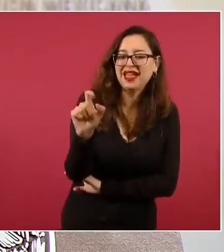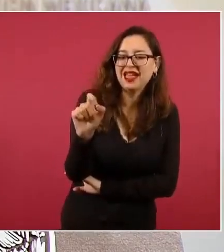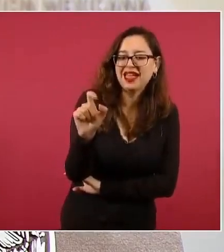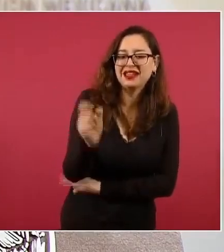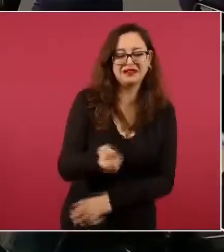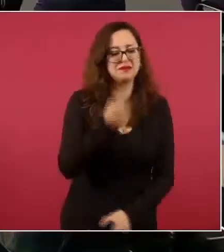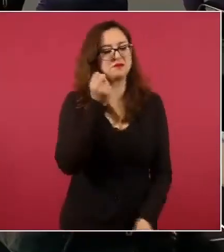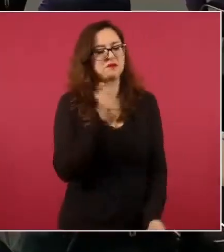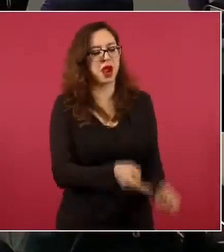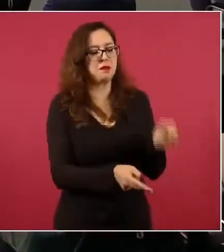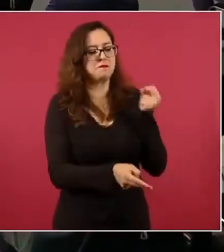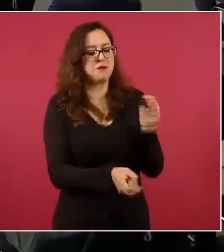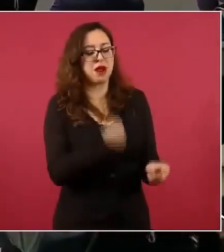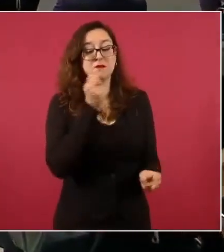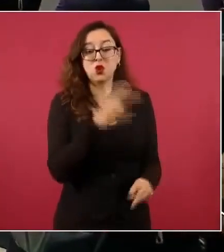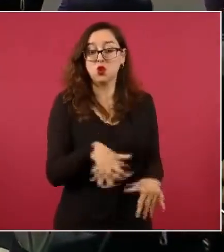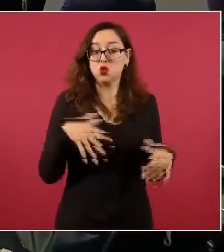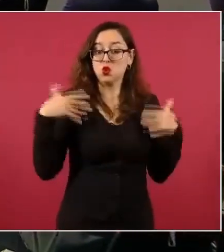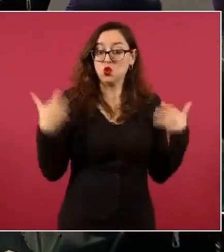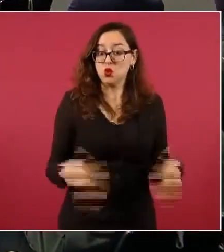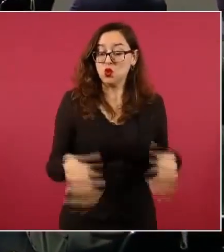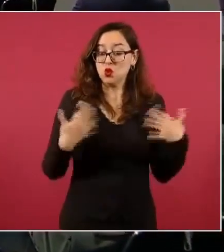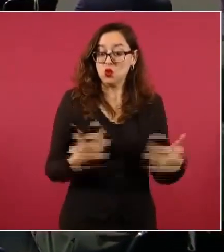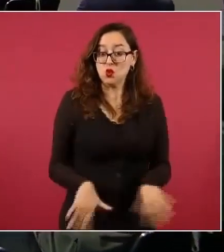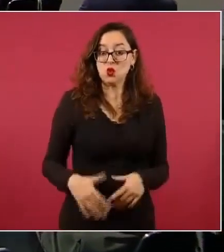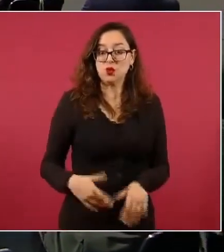¿Pero qué tipo de privilegios?